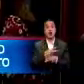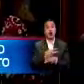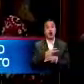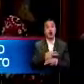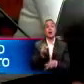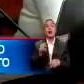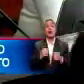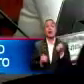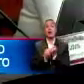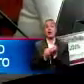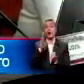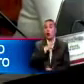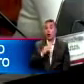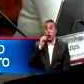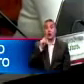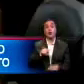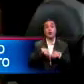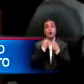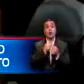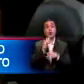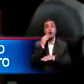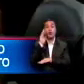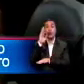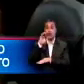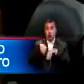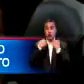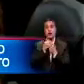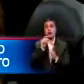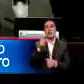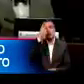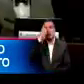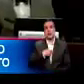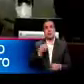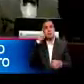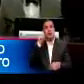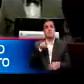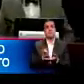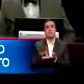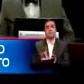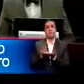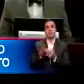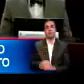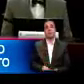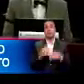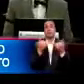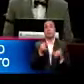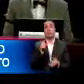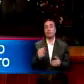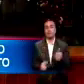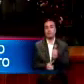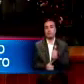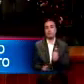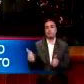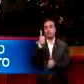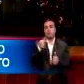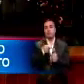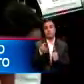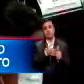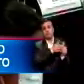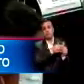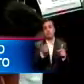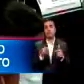del movimiento Fuerza Compromiso Social fueron decisivos. El vicealcalde Santiago Guarderas ahora deberá asumir el cargo, para lo